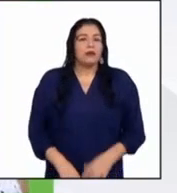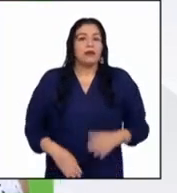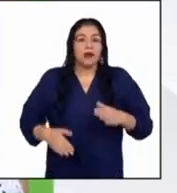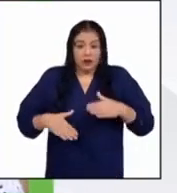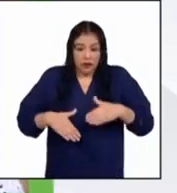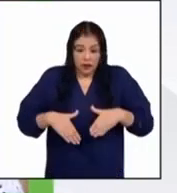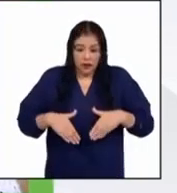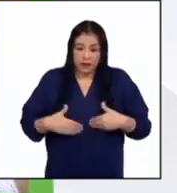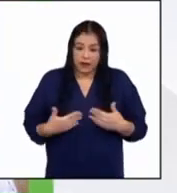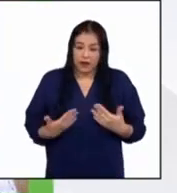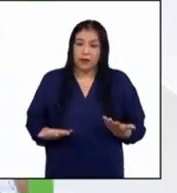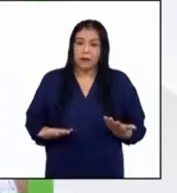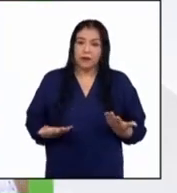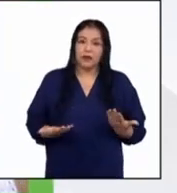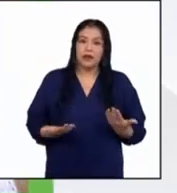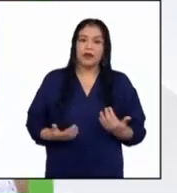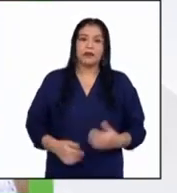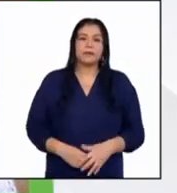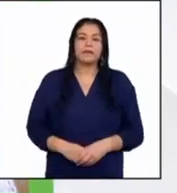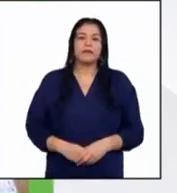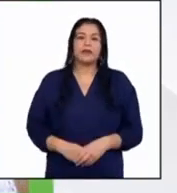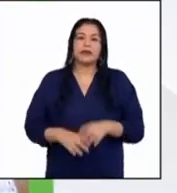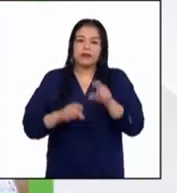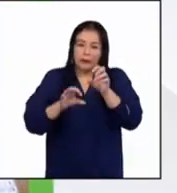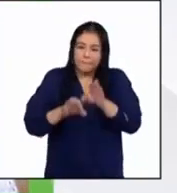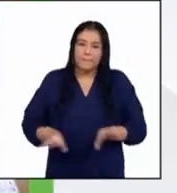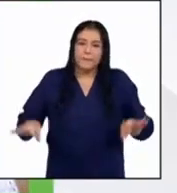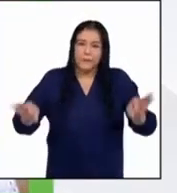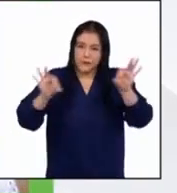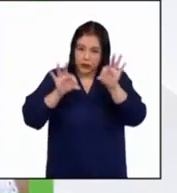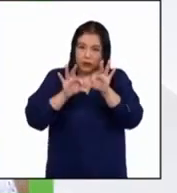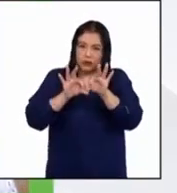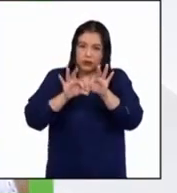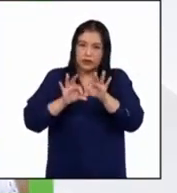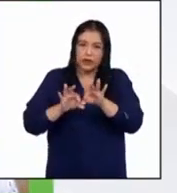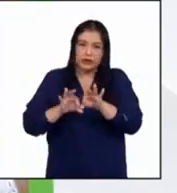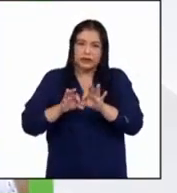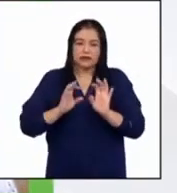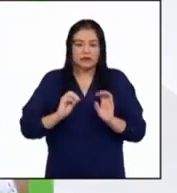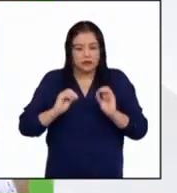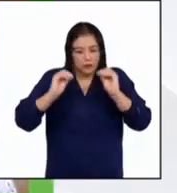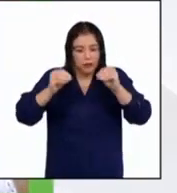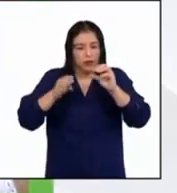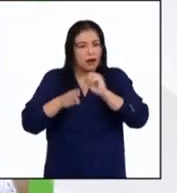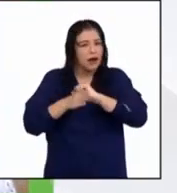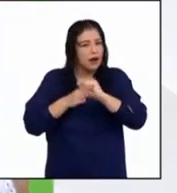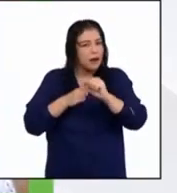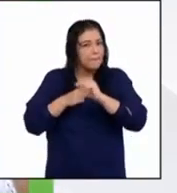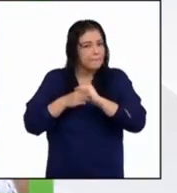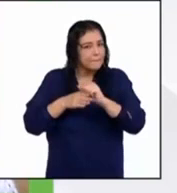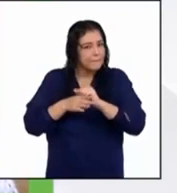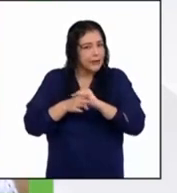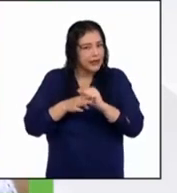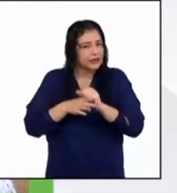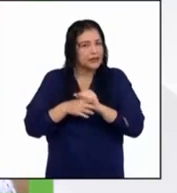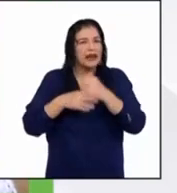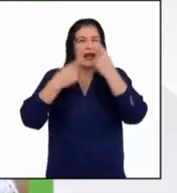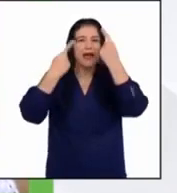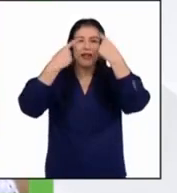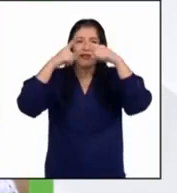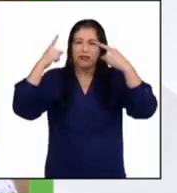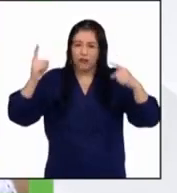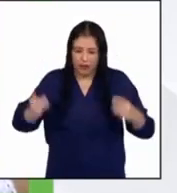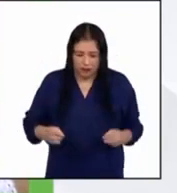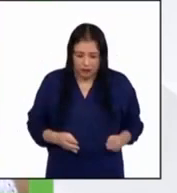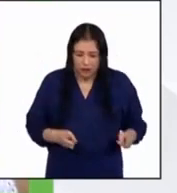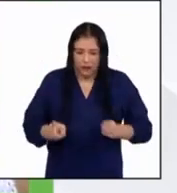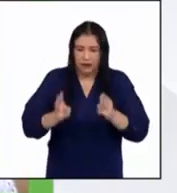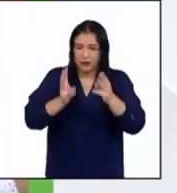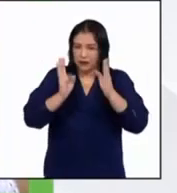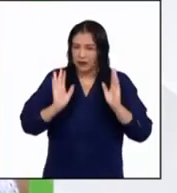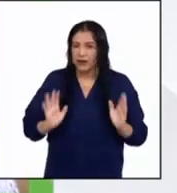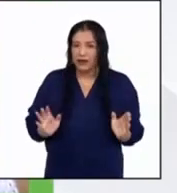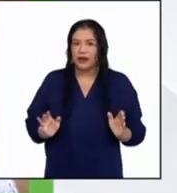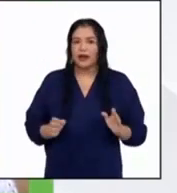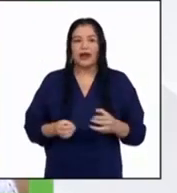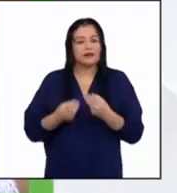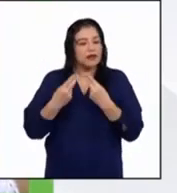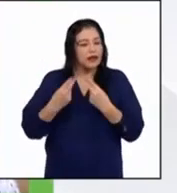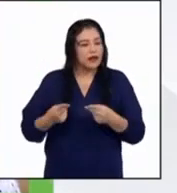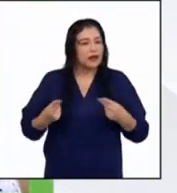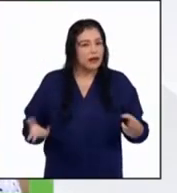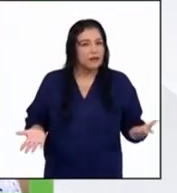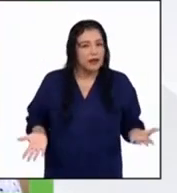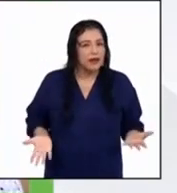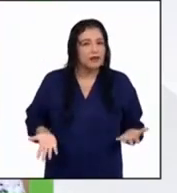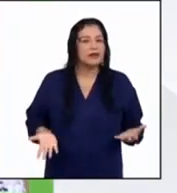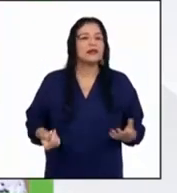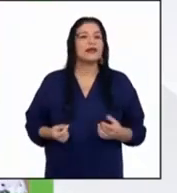lograrlo es importante que se pongan en práctica una serie de canales, de